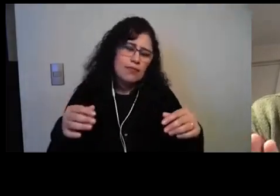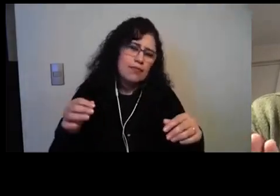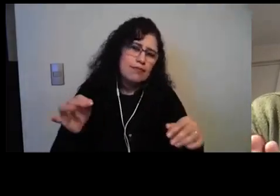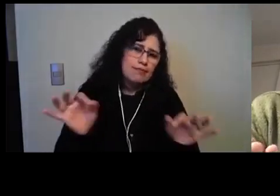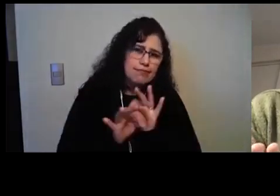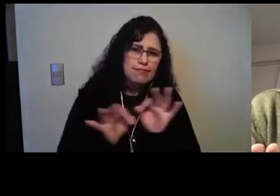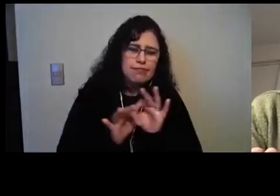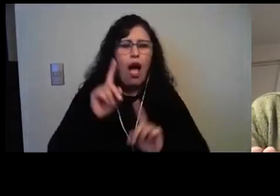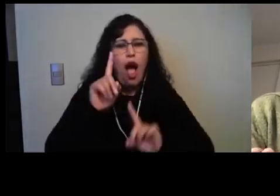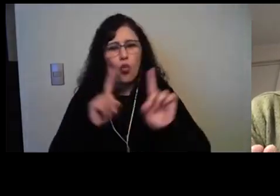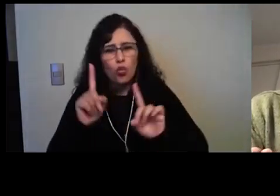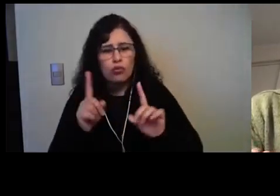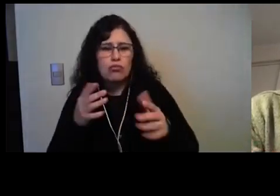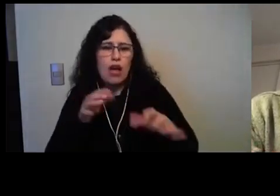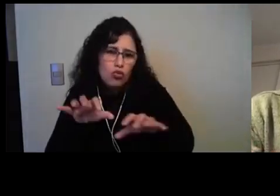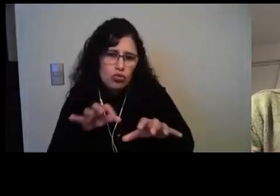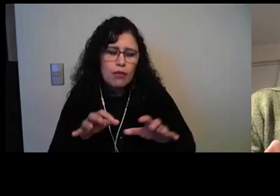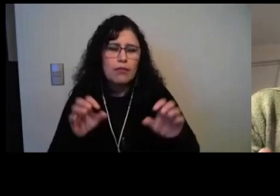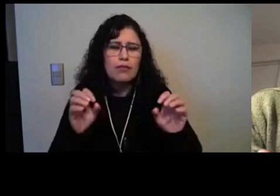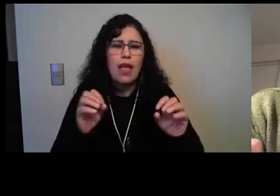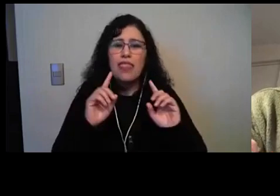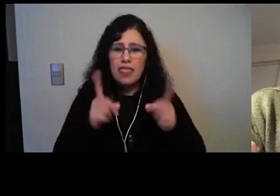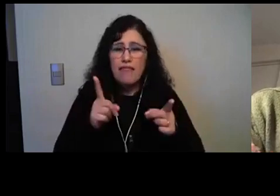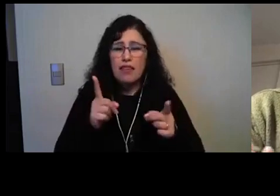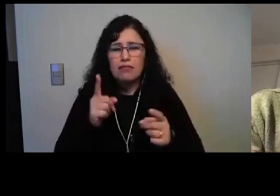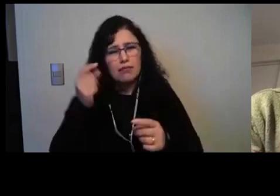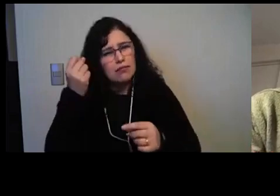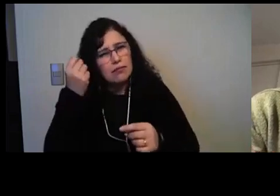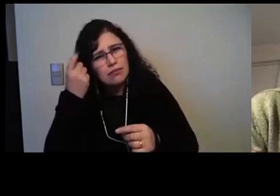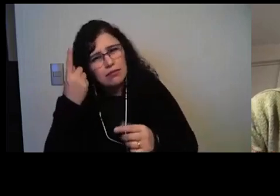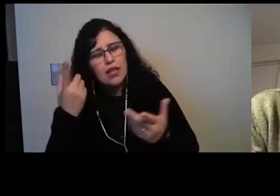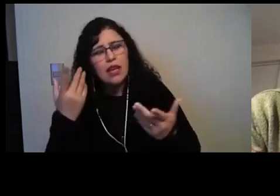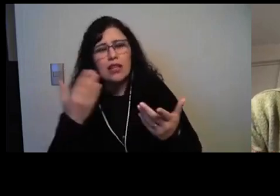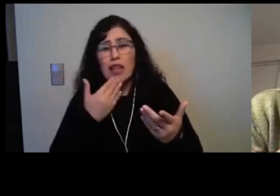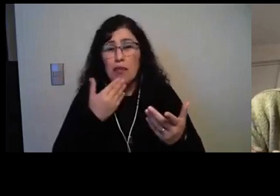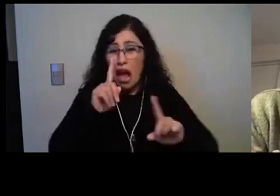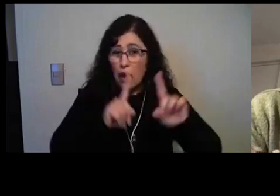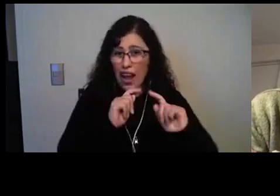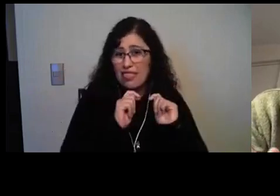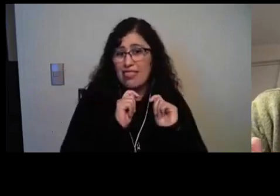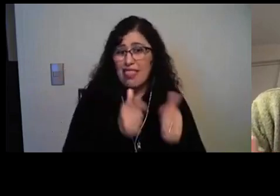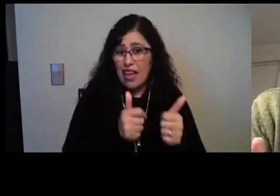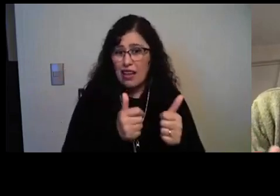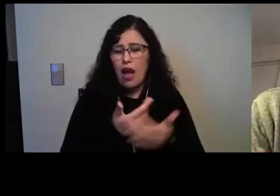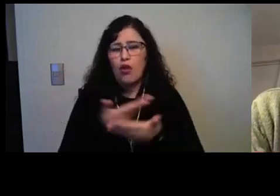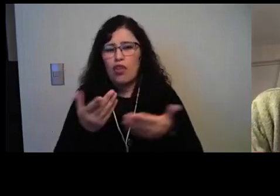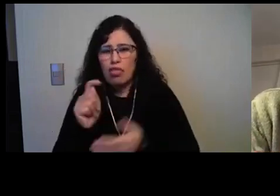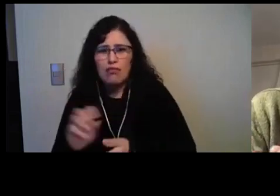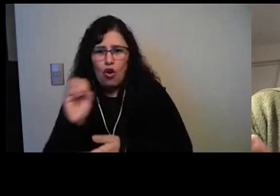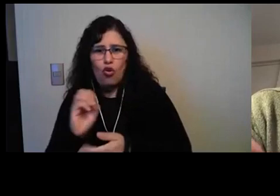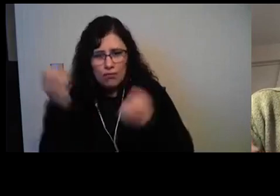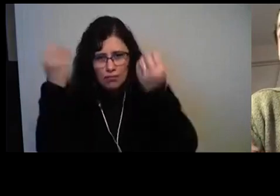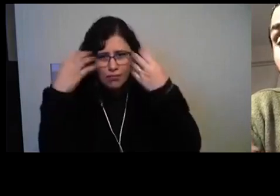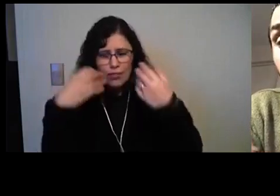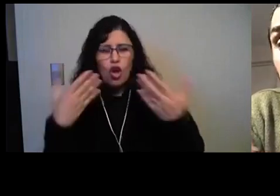algunas recomendaciones, orientaciones y técnicas que van a facilitar por parte de ustedes el desplazamiento y